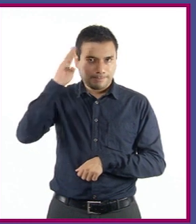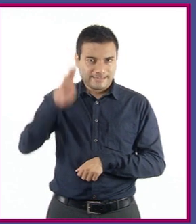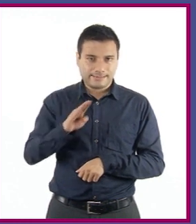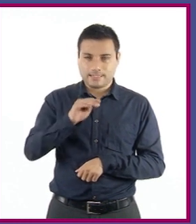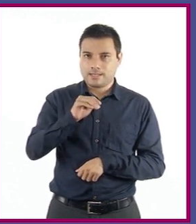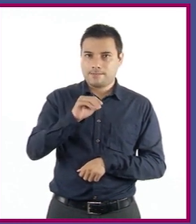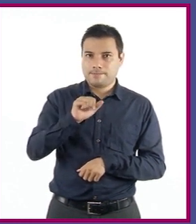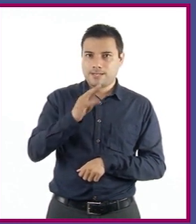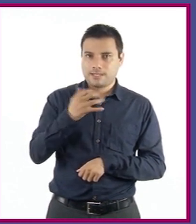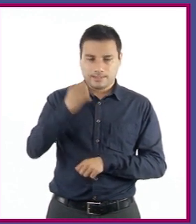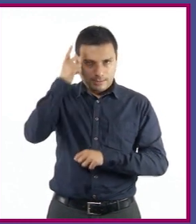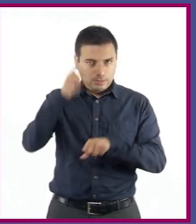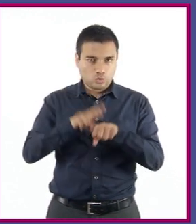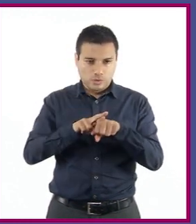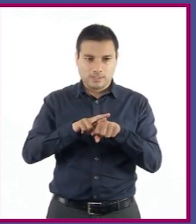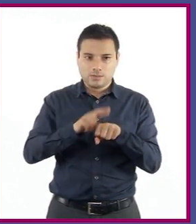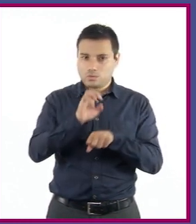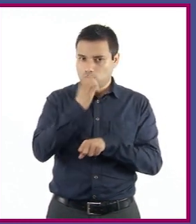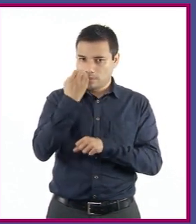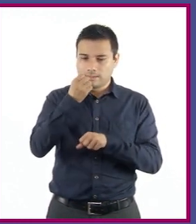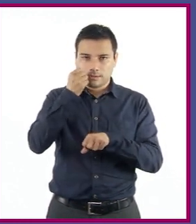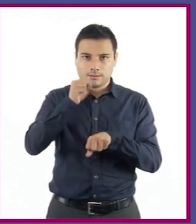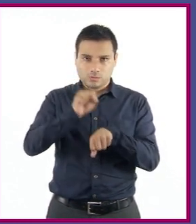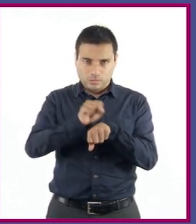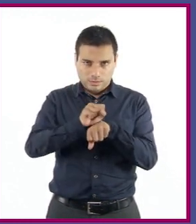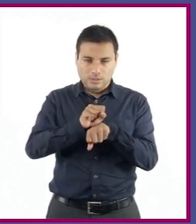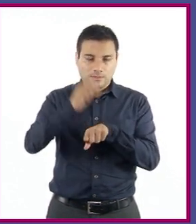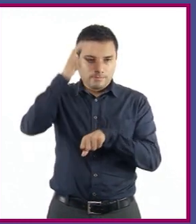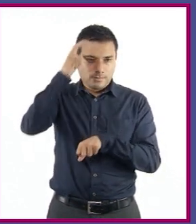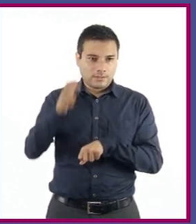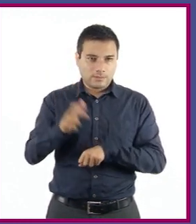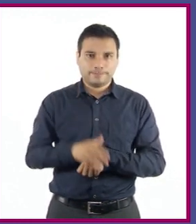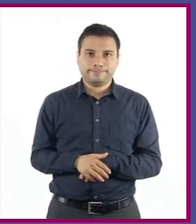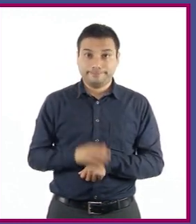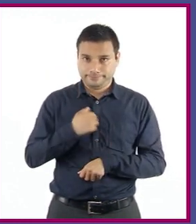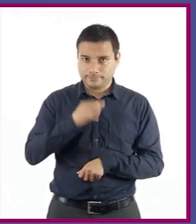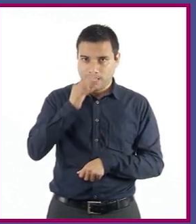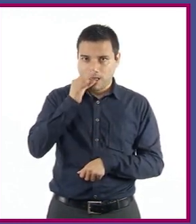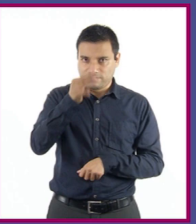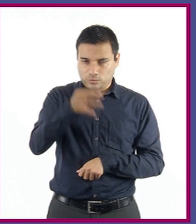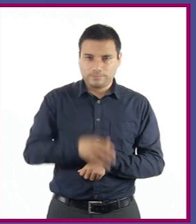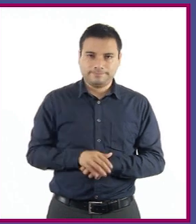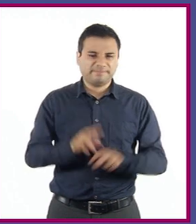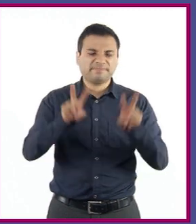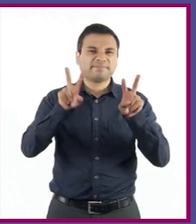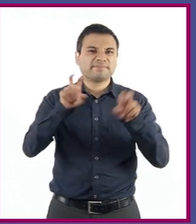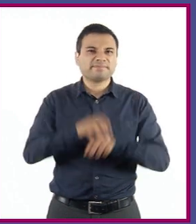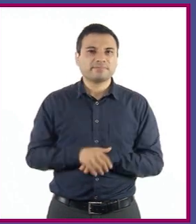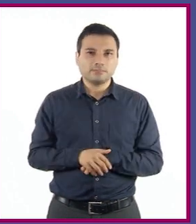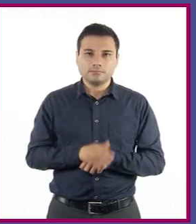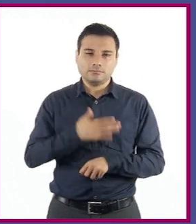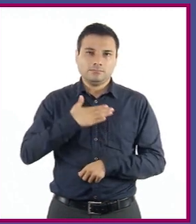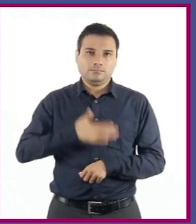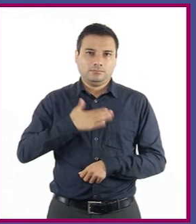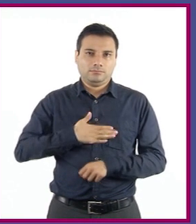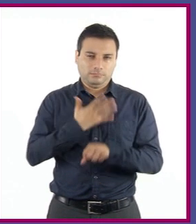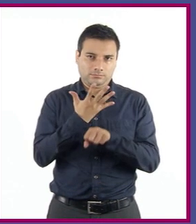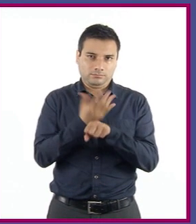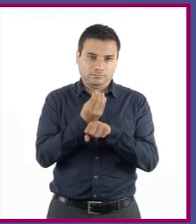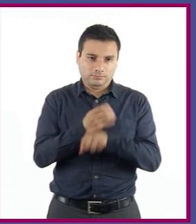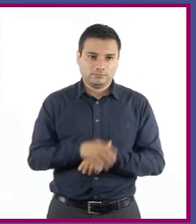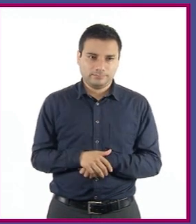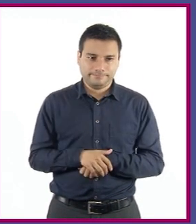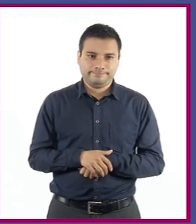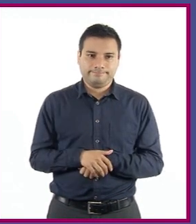Zamudio. Directora de la Escuela Secundaria Miguel Hidalgo. Presente. Asunto. Reparación del baño.